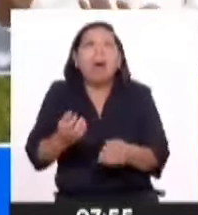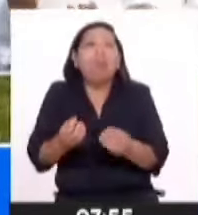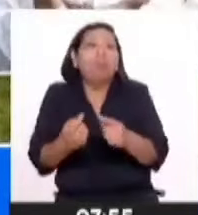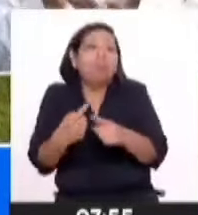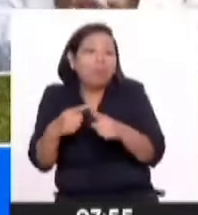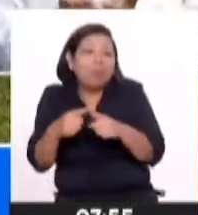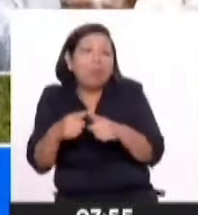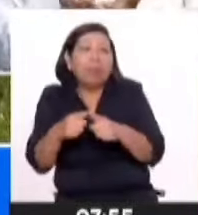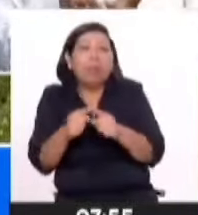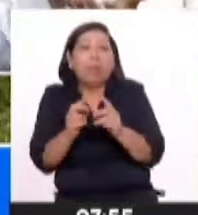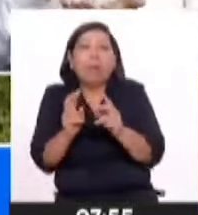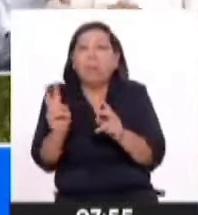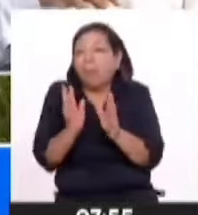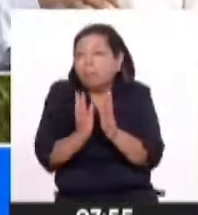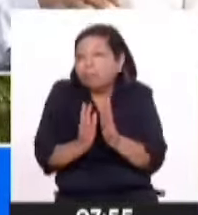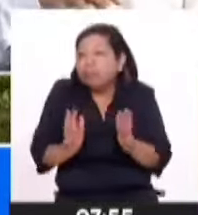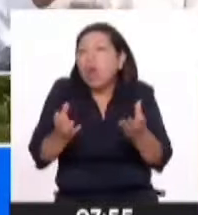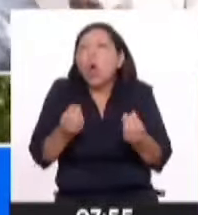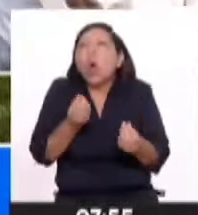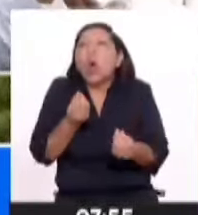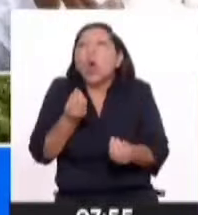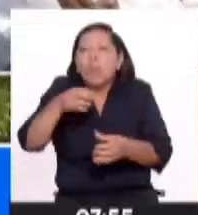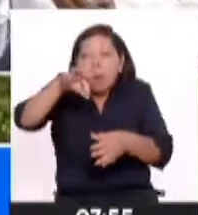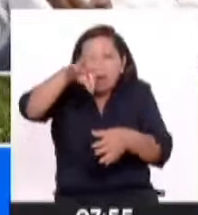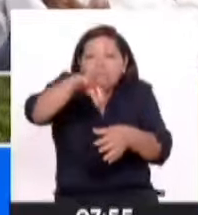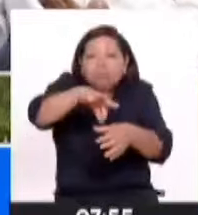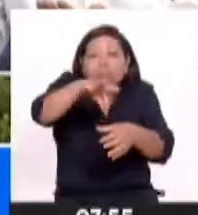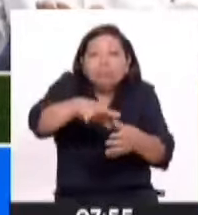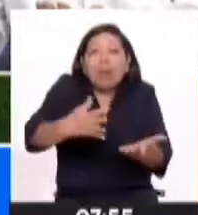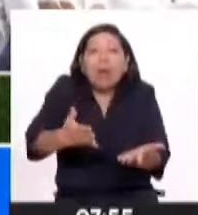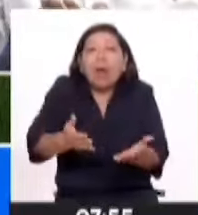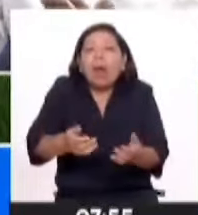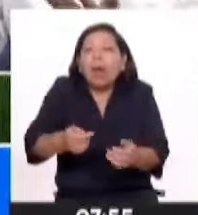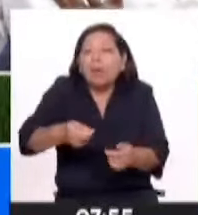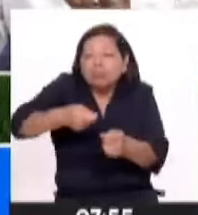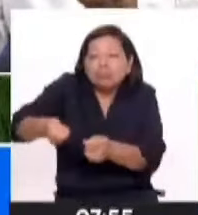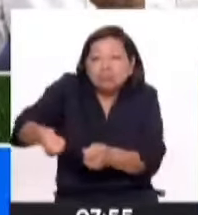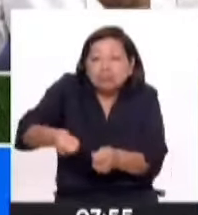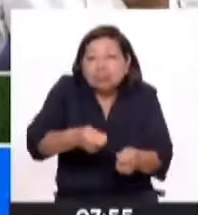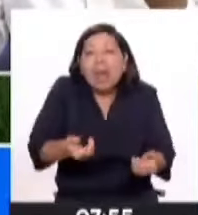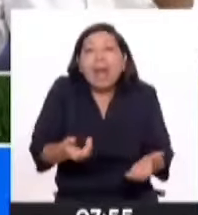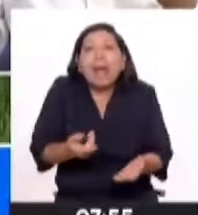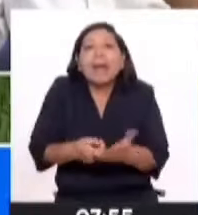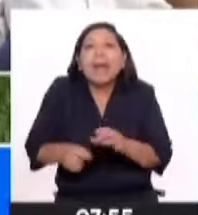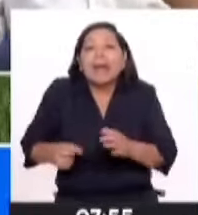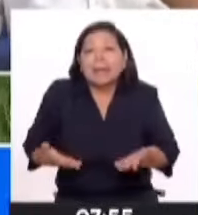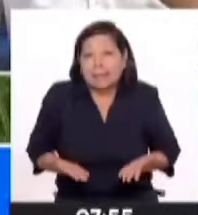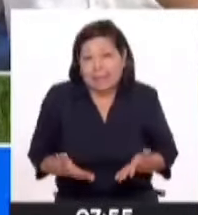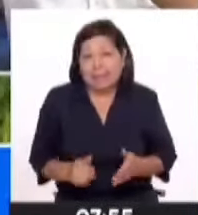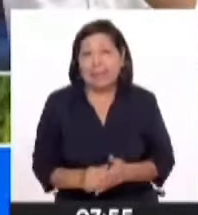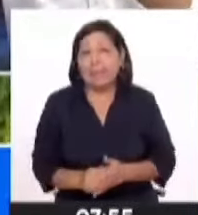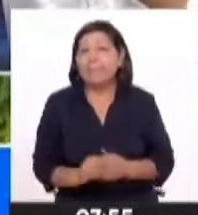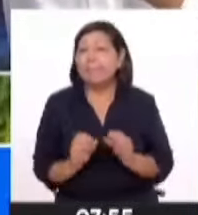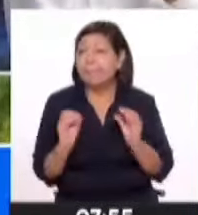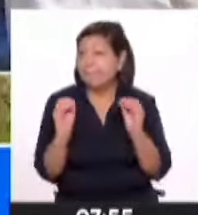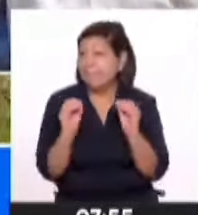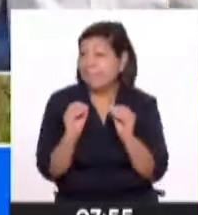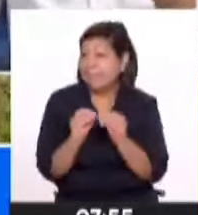etcétera, etcétera, ¿cómo va a ser mi plan de abonamiento? ¿Cómo va a ser mi plan de fertilización? Entonces, lo que queremos es dotar de